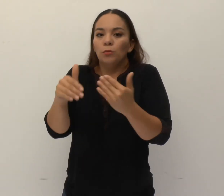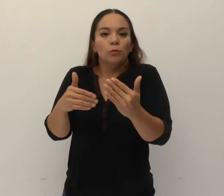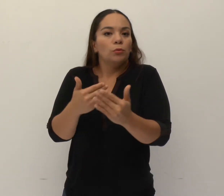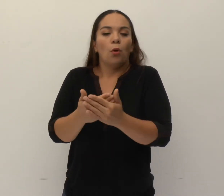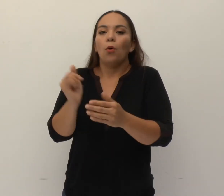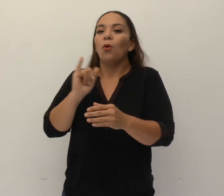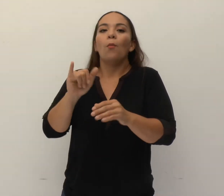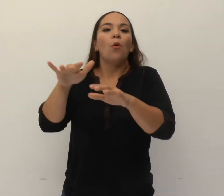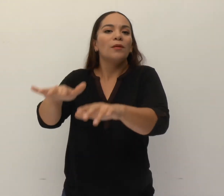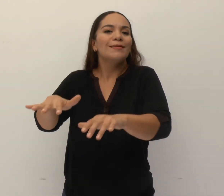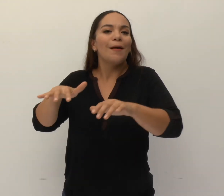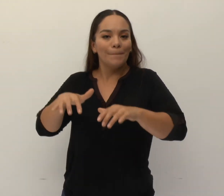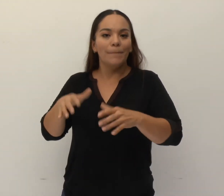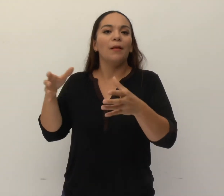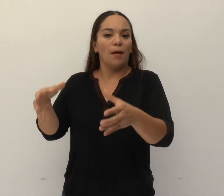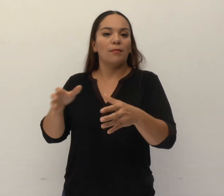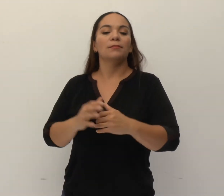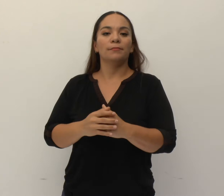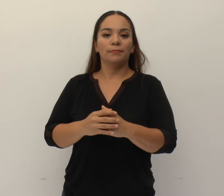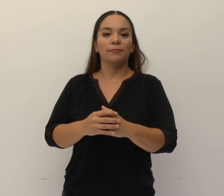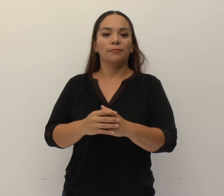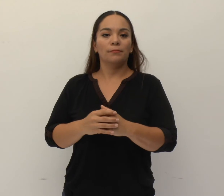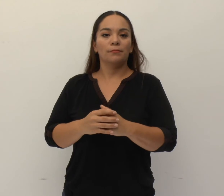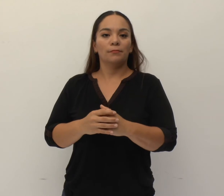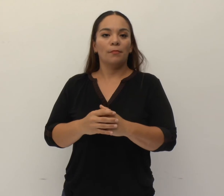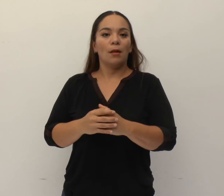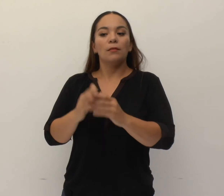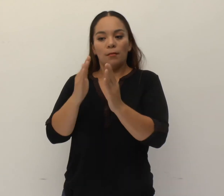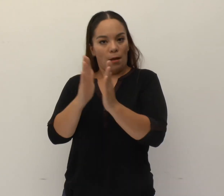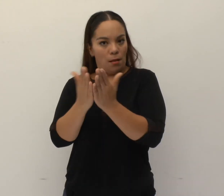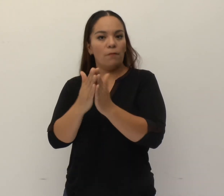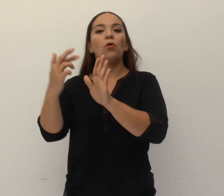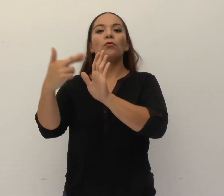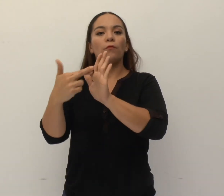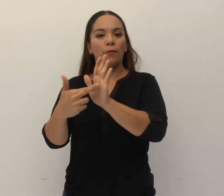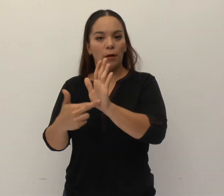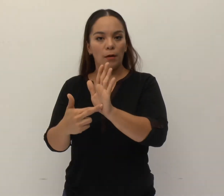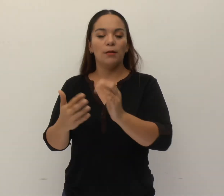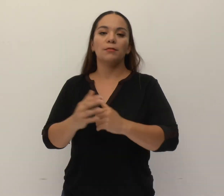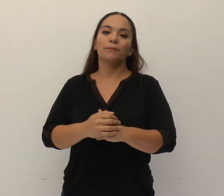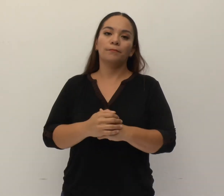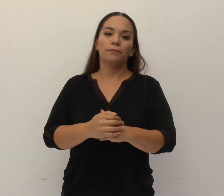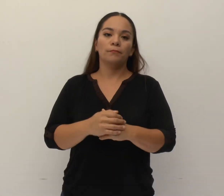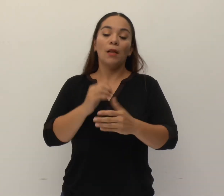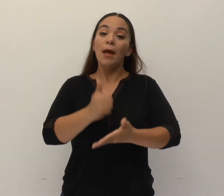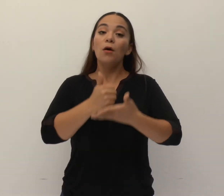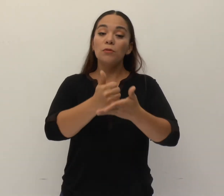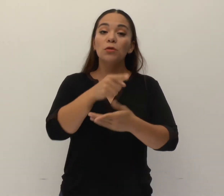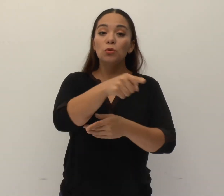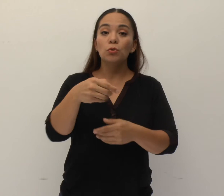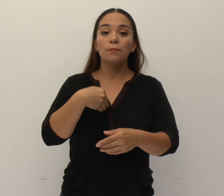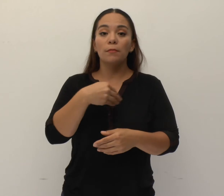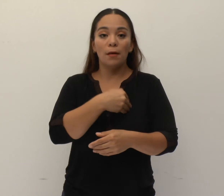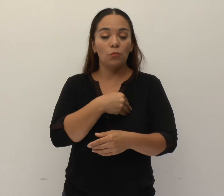con todo como una asamblea legislativa, con un librito de reglas. For the relief of its